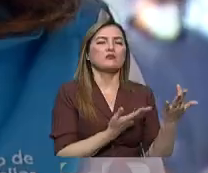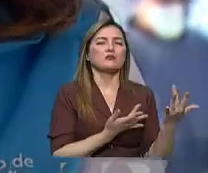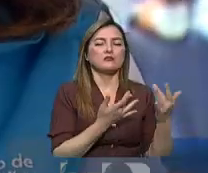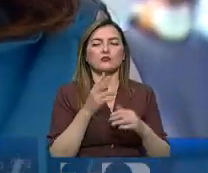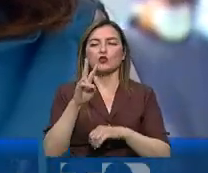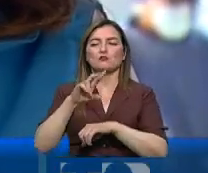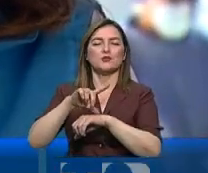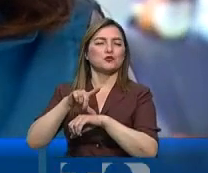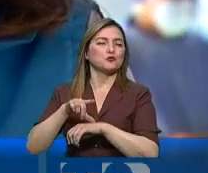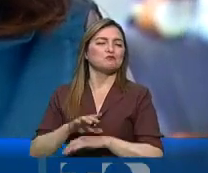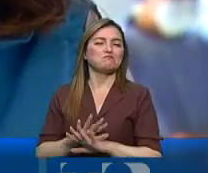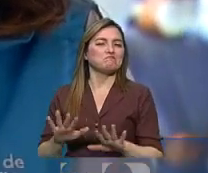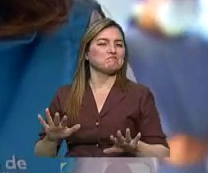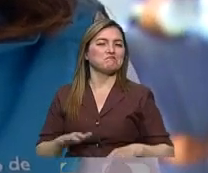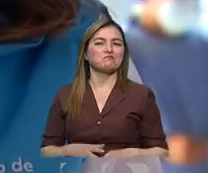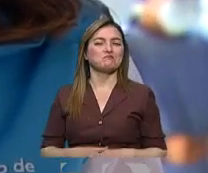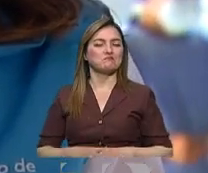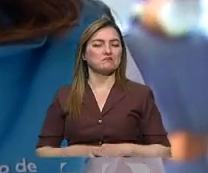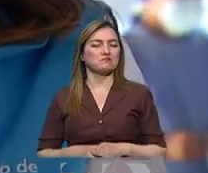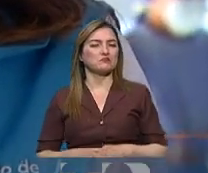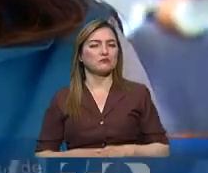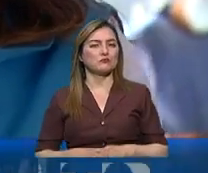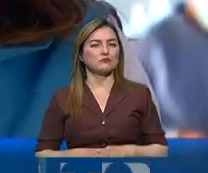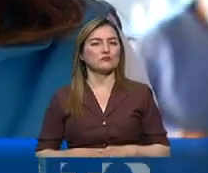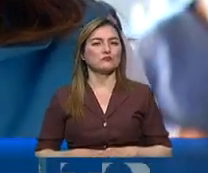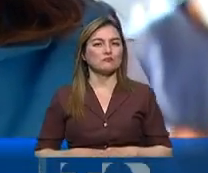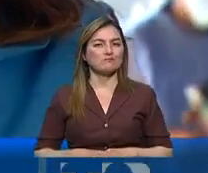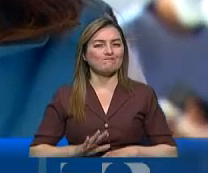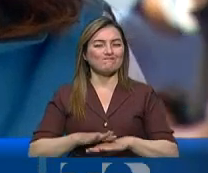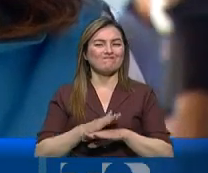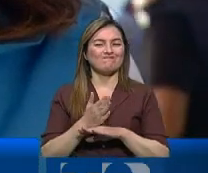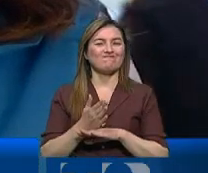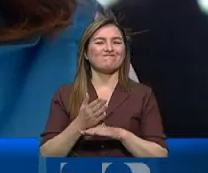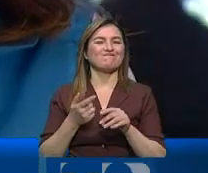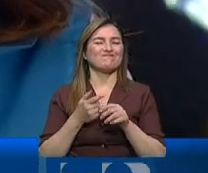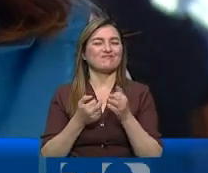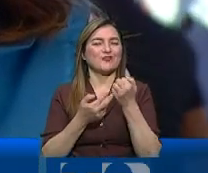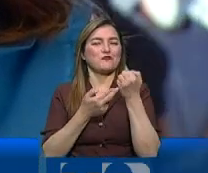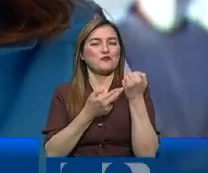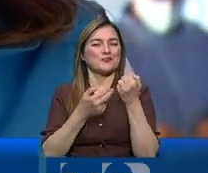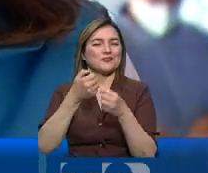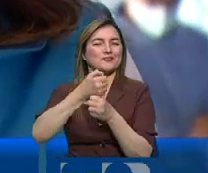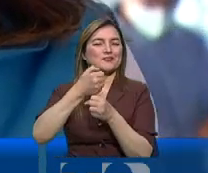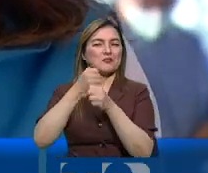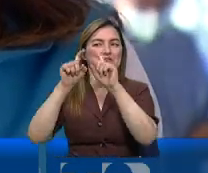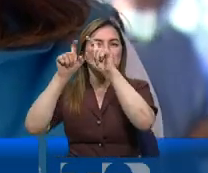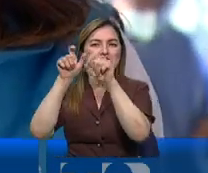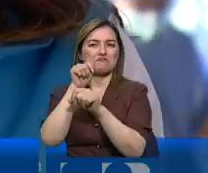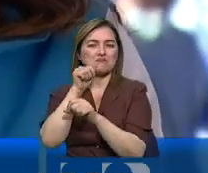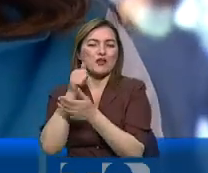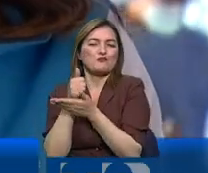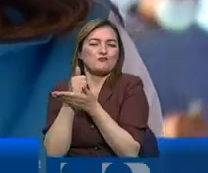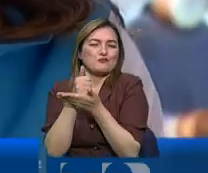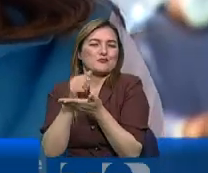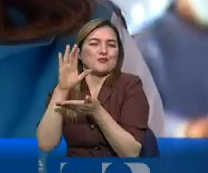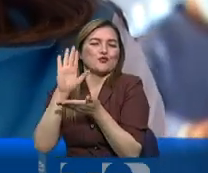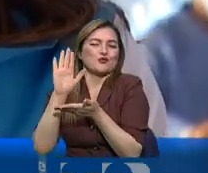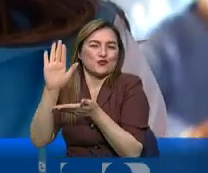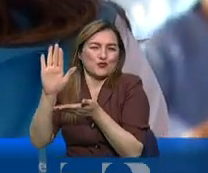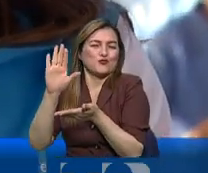esto también se debe a que durante este tiempo estamos reforzando el trabajo con las empresas